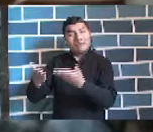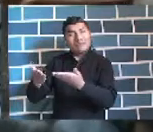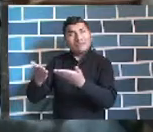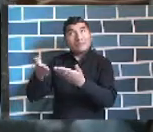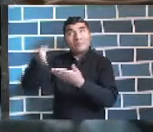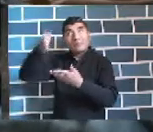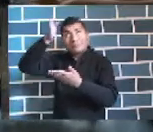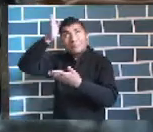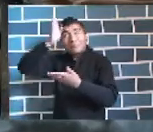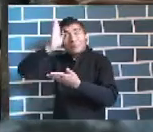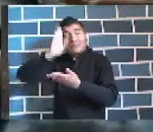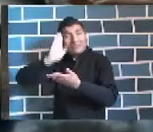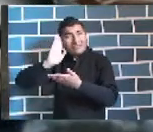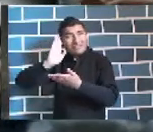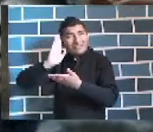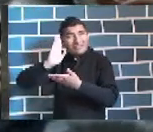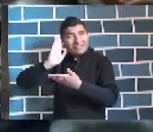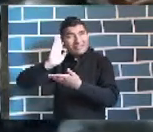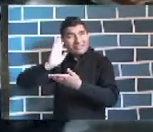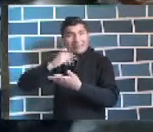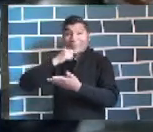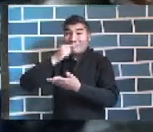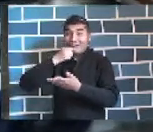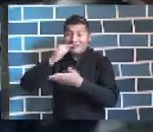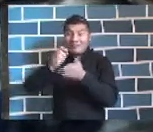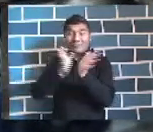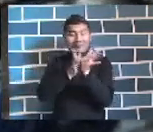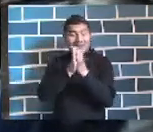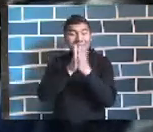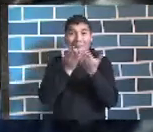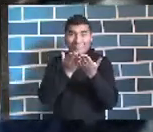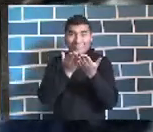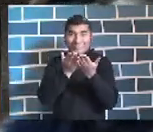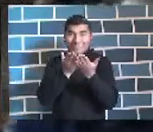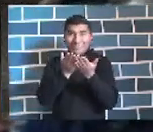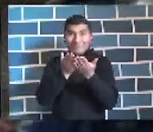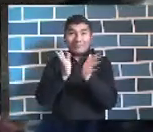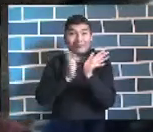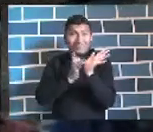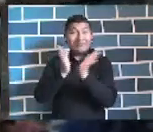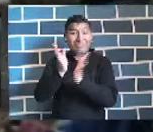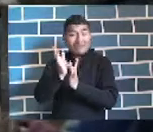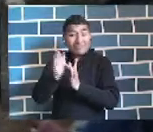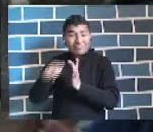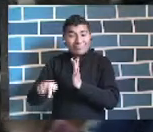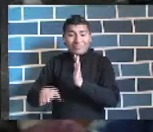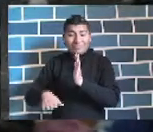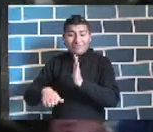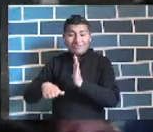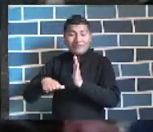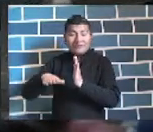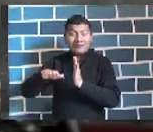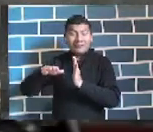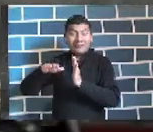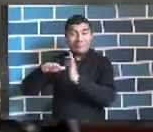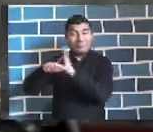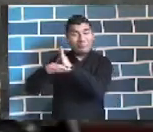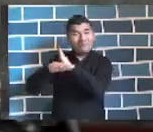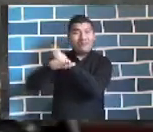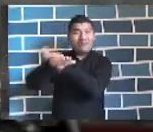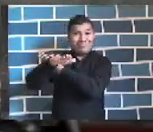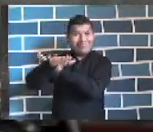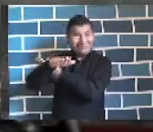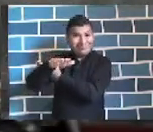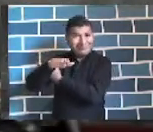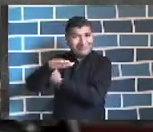de Dios. Y dice la Escritura: el niño crecía y se fortalecía,